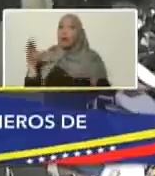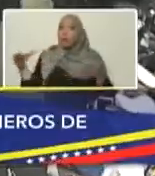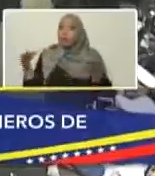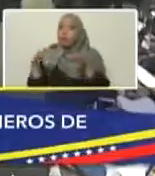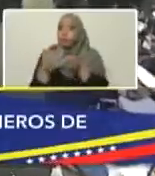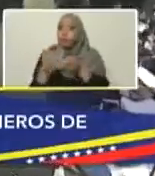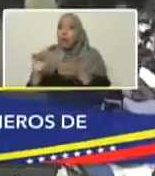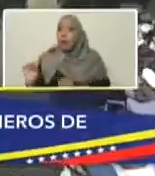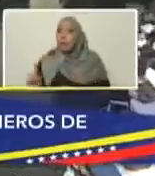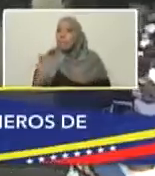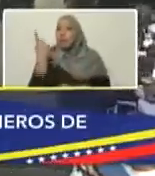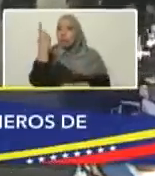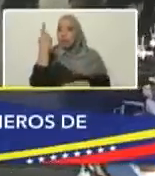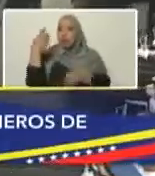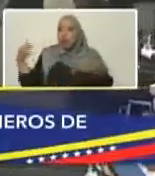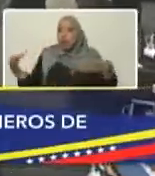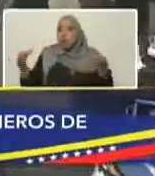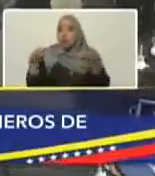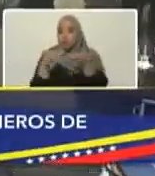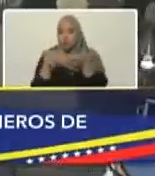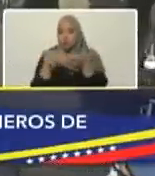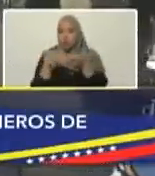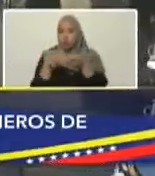sus respectivos componentes.